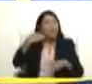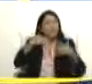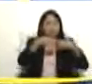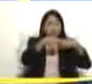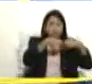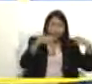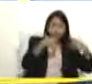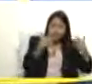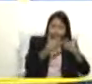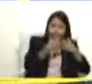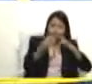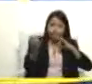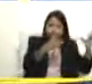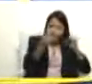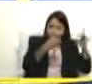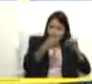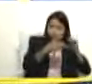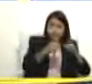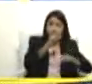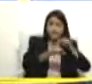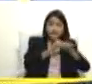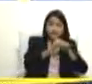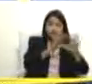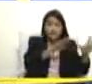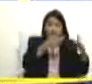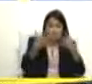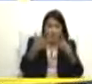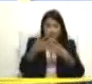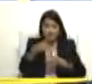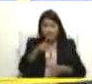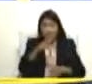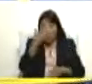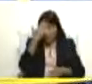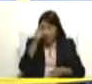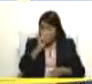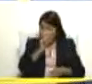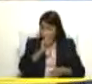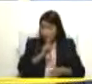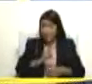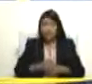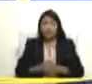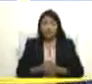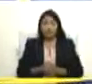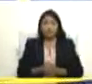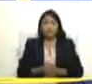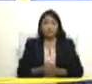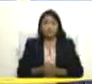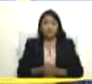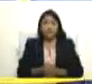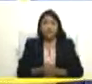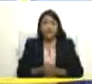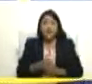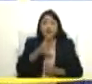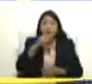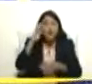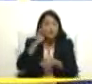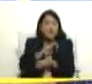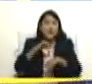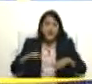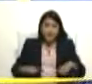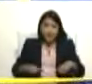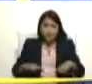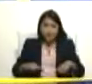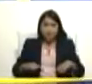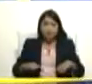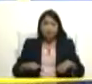en guerra, en el siglo XIX, no lo olvidemos. Cuando no teníamos ejército, cuando no